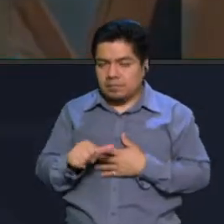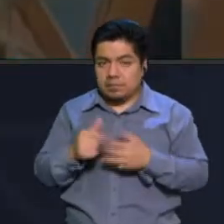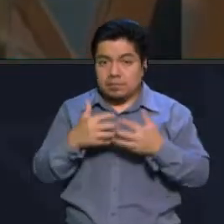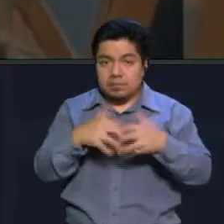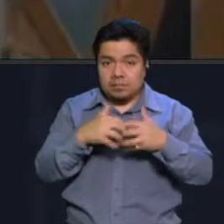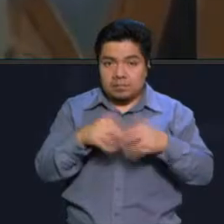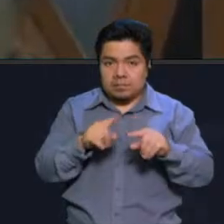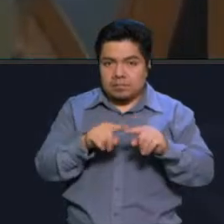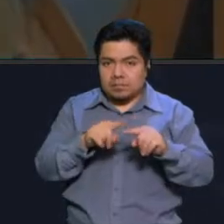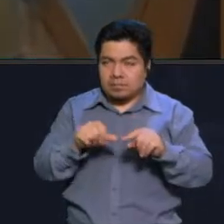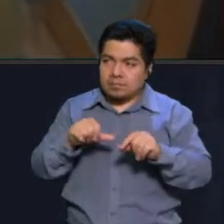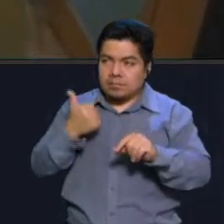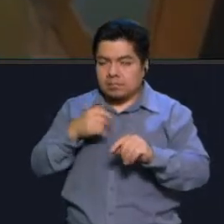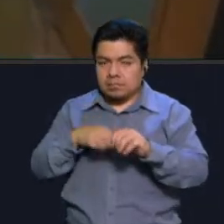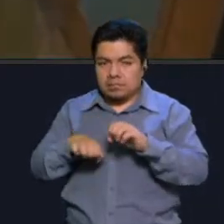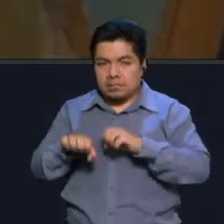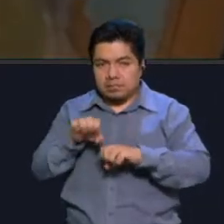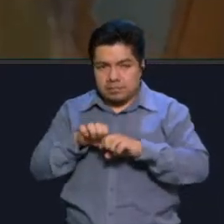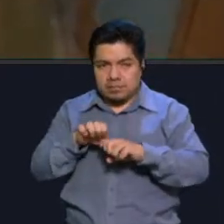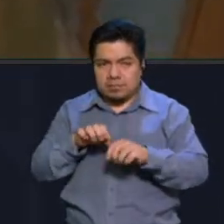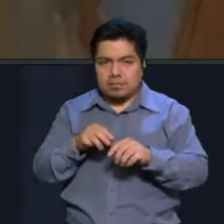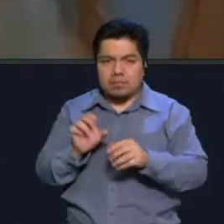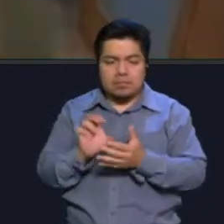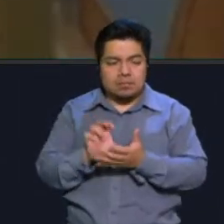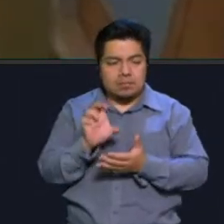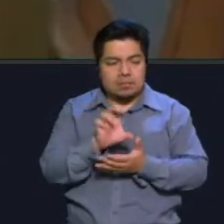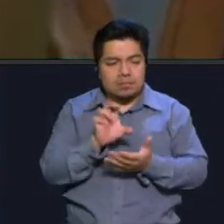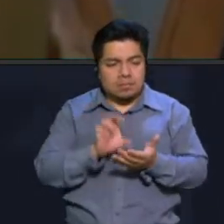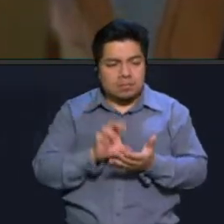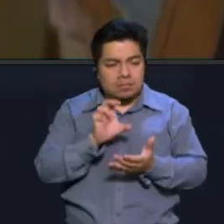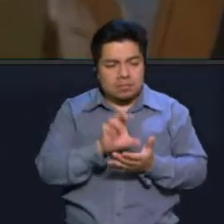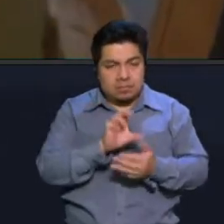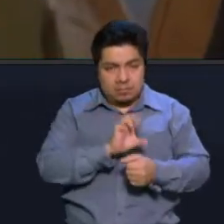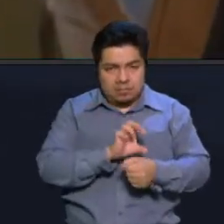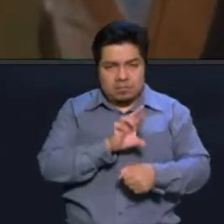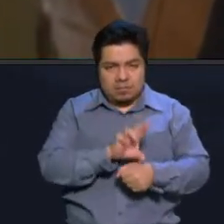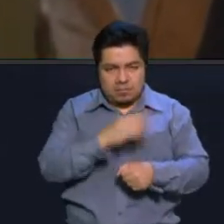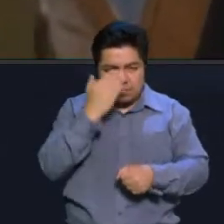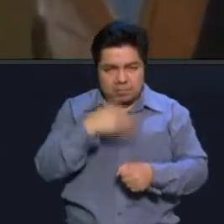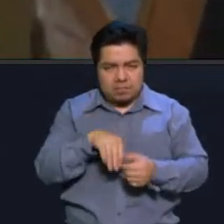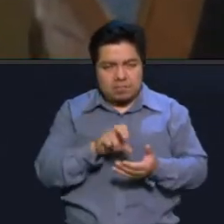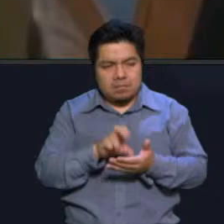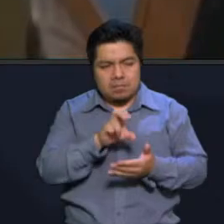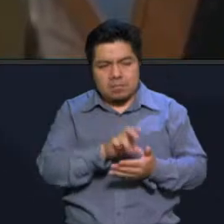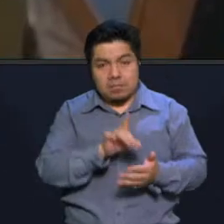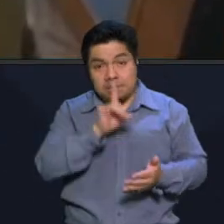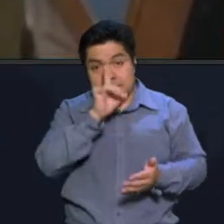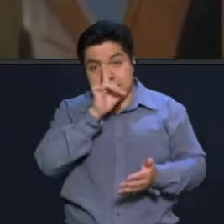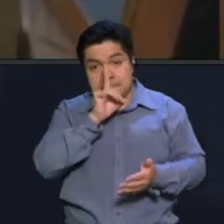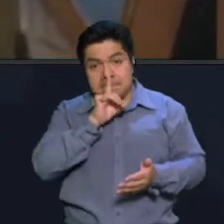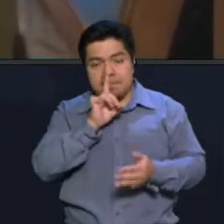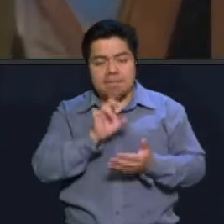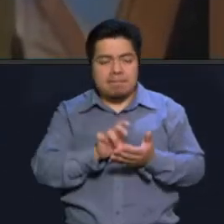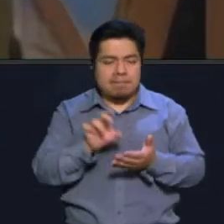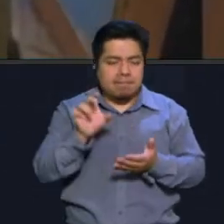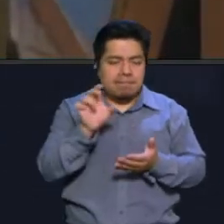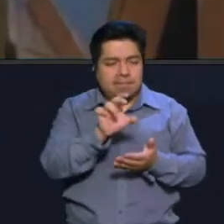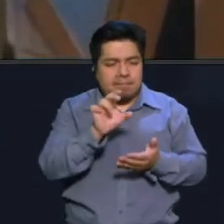empresas internacionales que iban a invertir en el Ecuador, con la falacia de que iban a aumentar las inversiones en